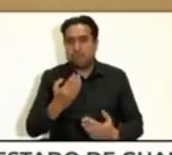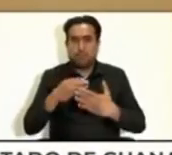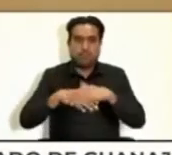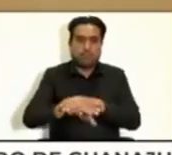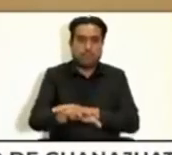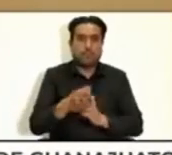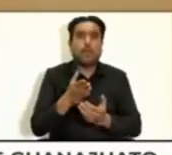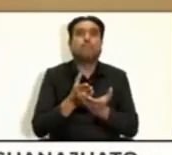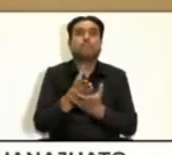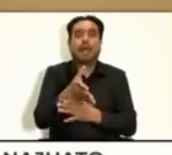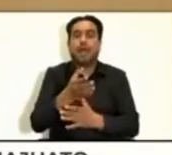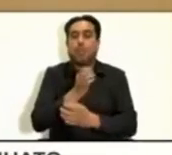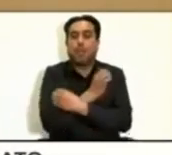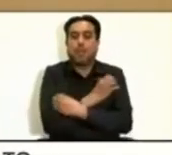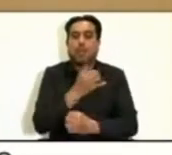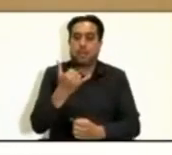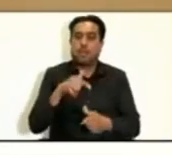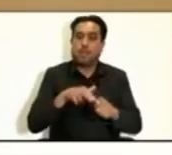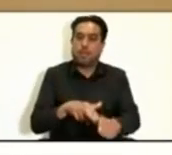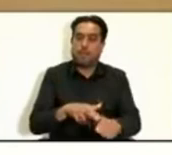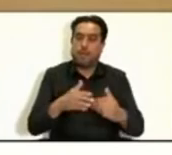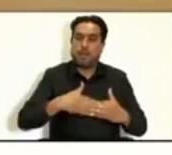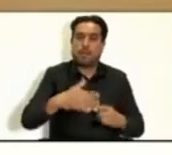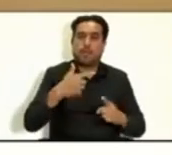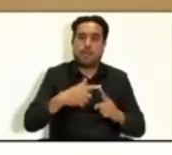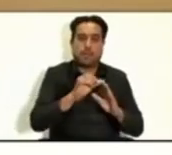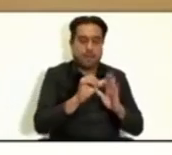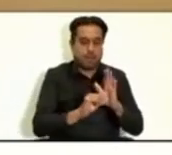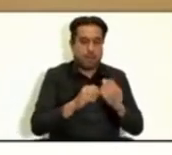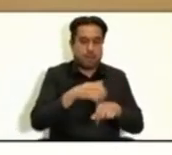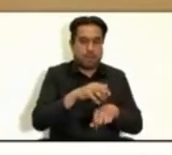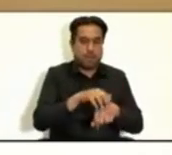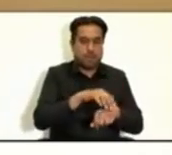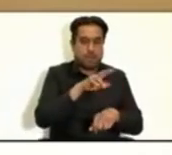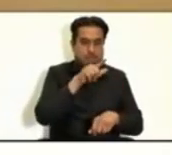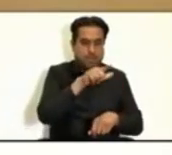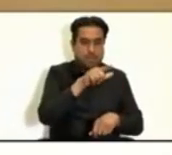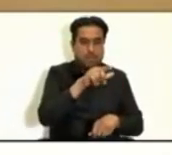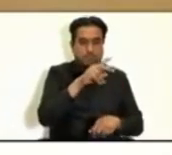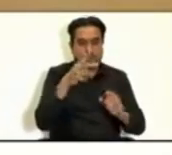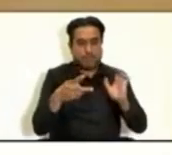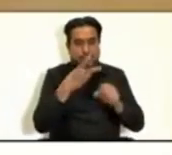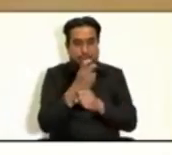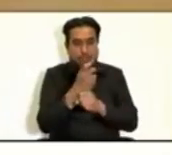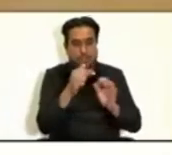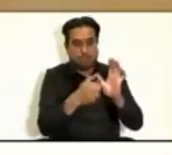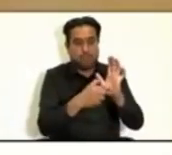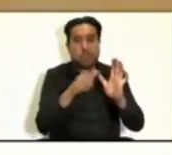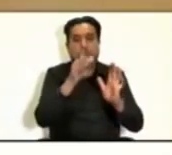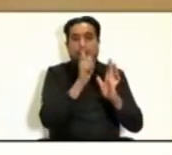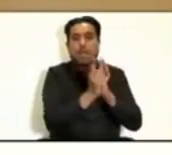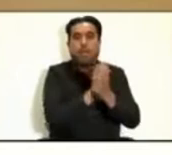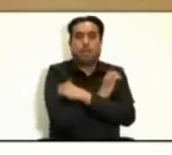también su permanencia acuerdo con lo que establece en la fracción segunda del artículo 16 de la ley de educación para el estado de